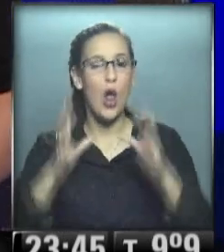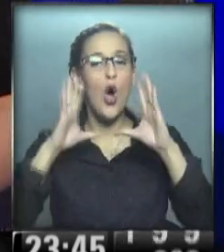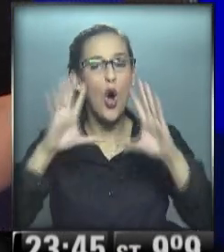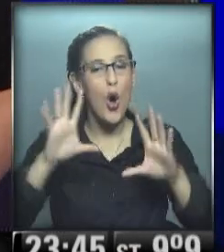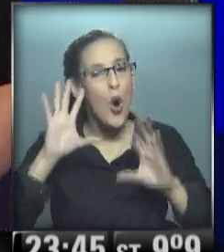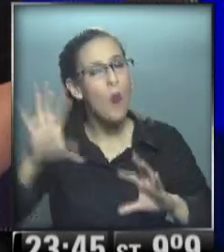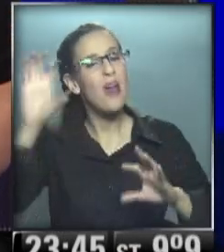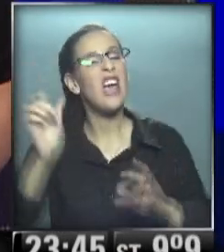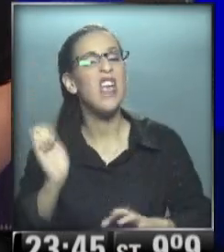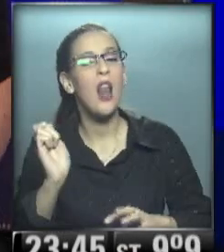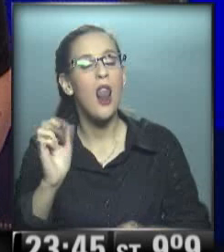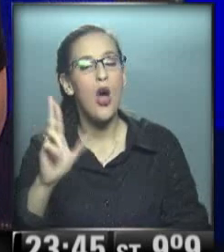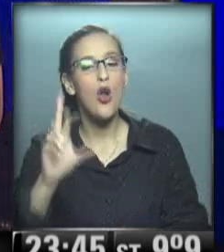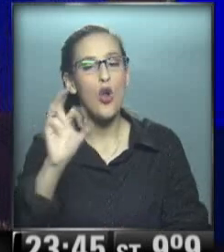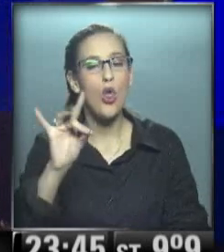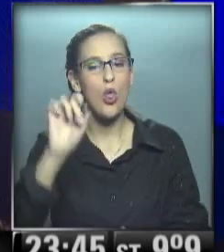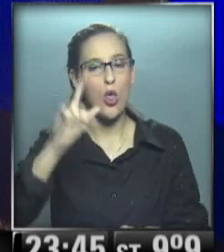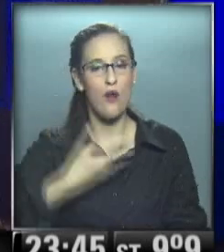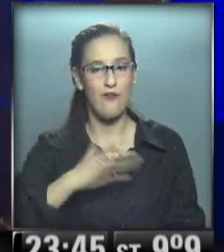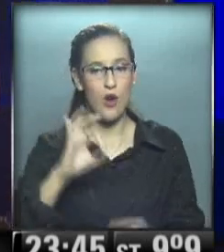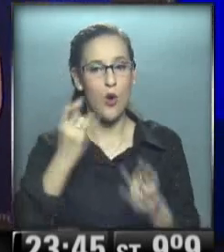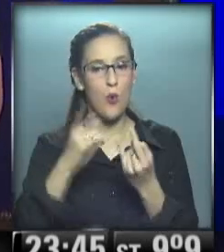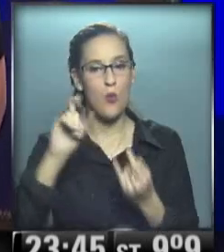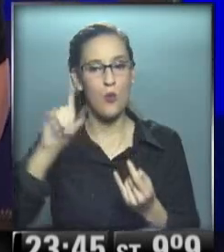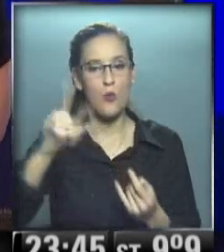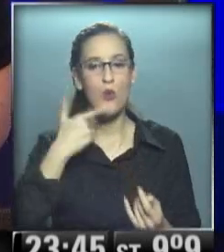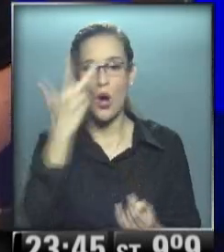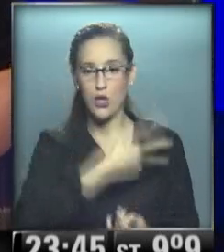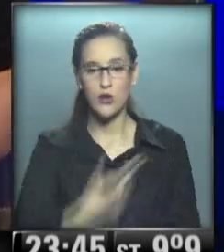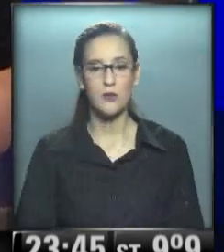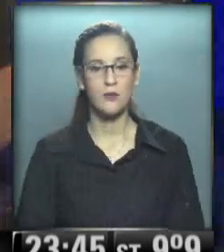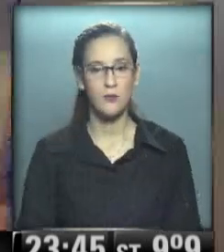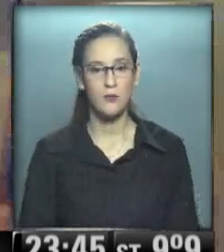gran Rodolfo Walsh, un referente que tiene esta profesión.